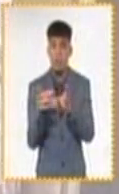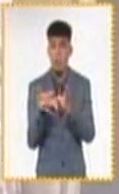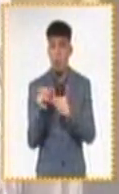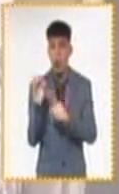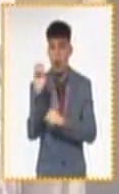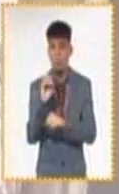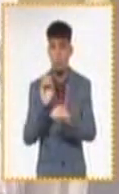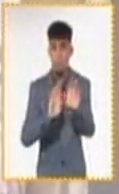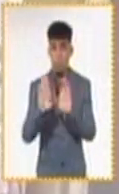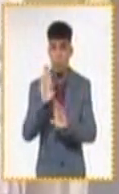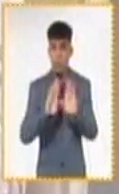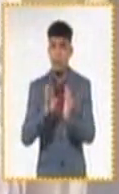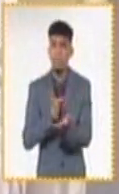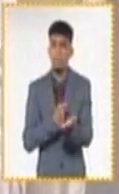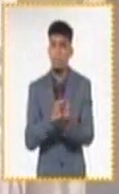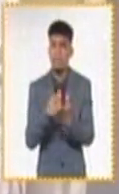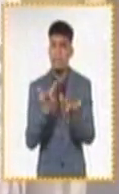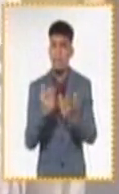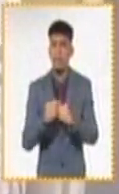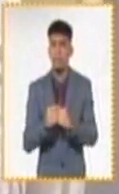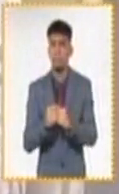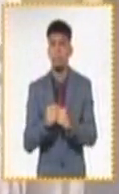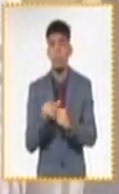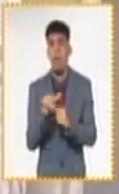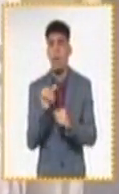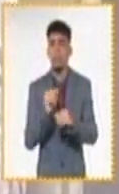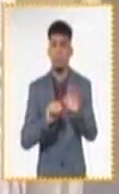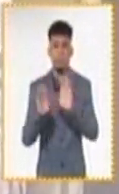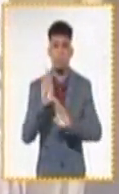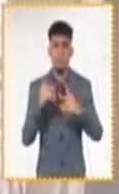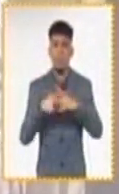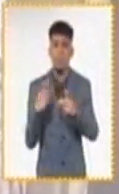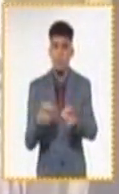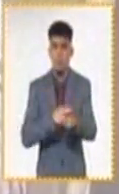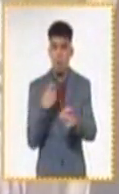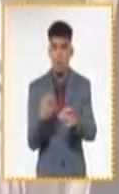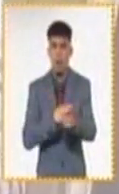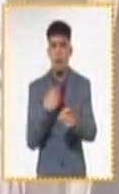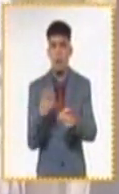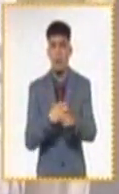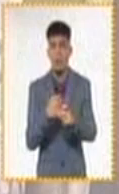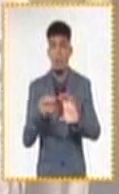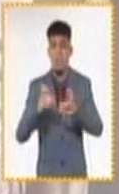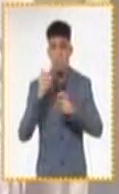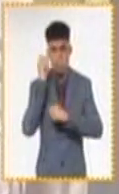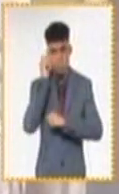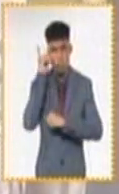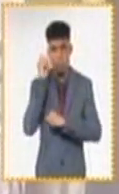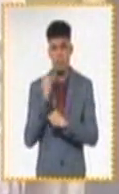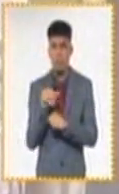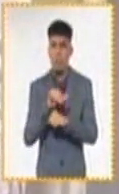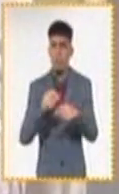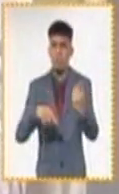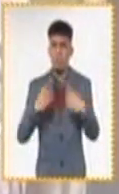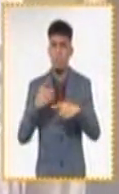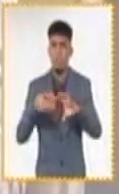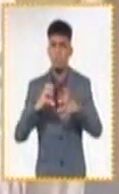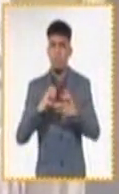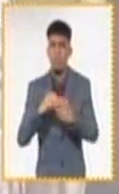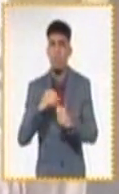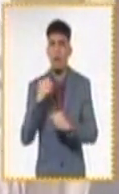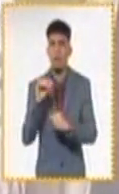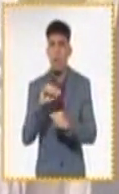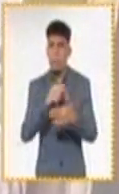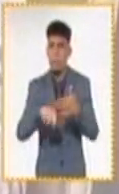este frente político, este frente intelectual, para el combate de ideas, que es también el combate en contra de este sentido común de la normalización